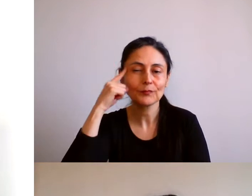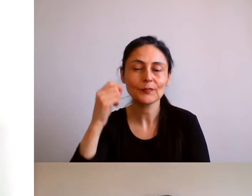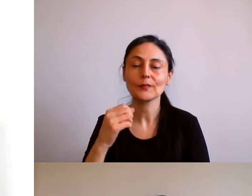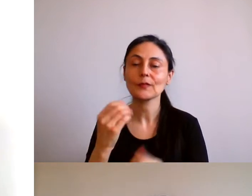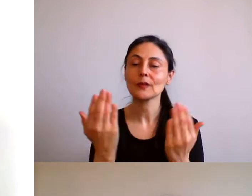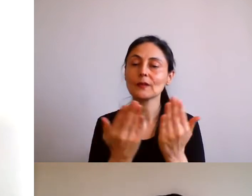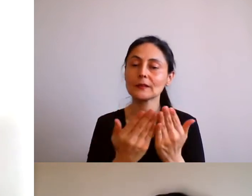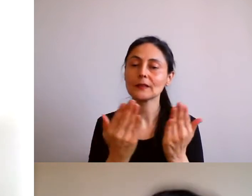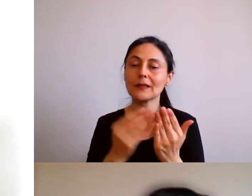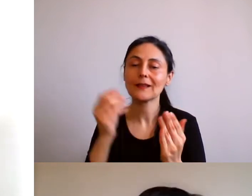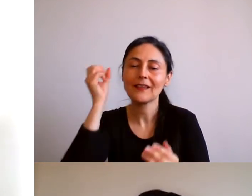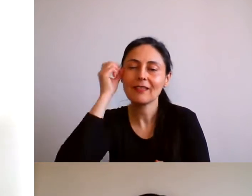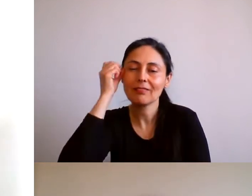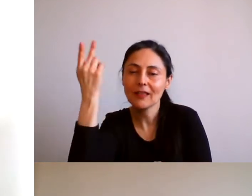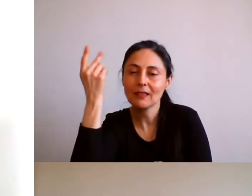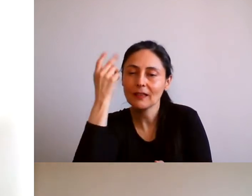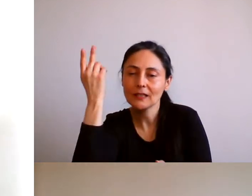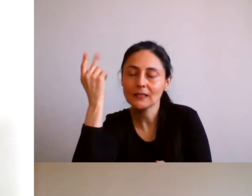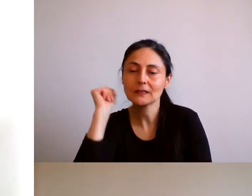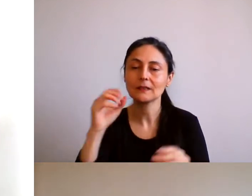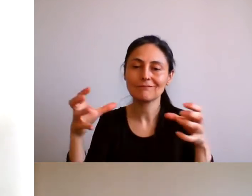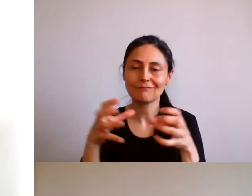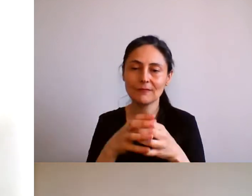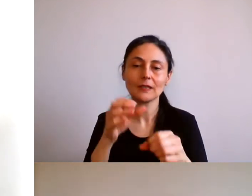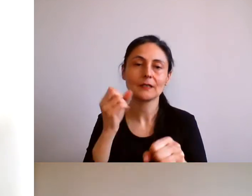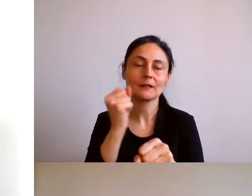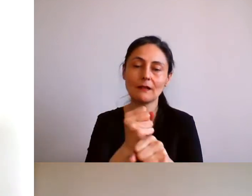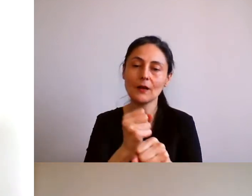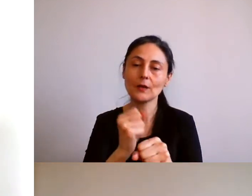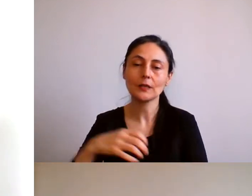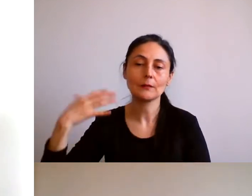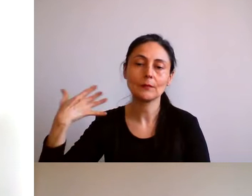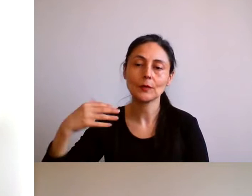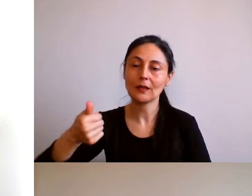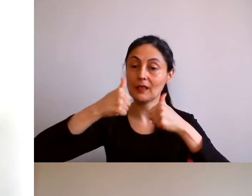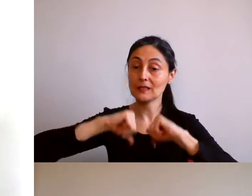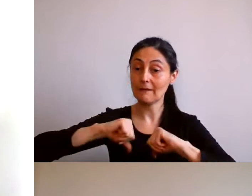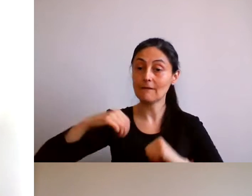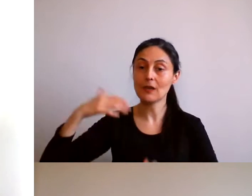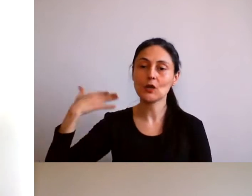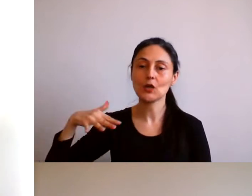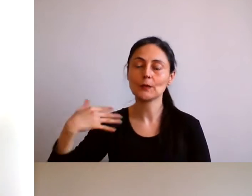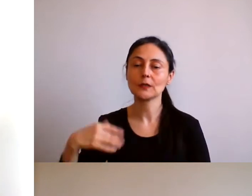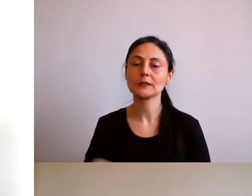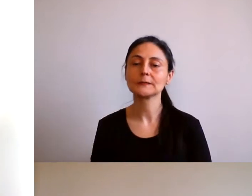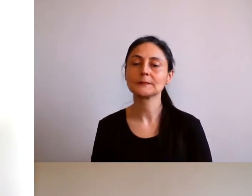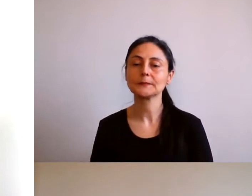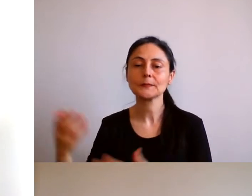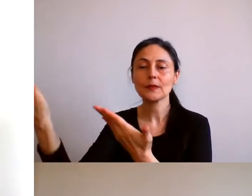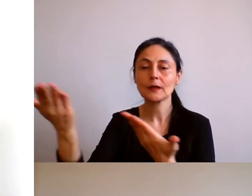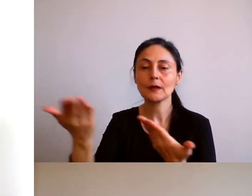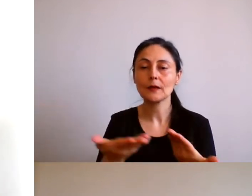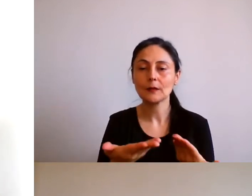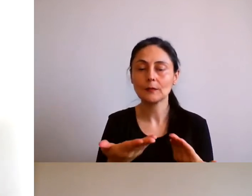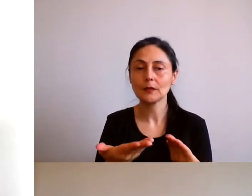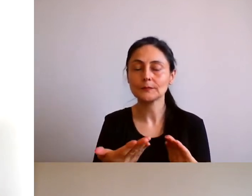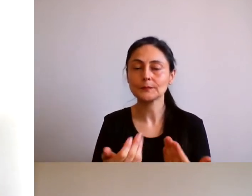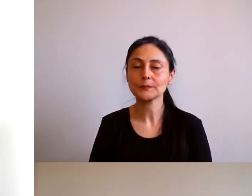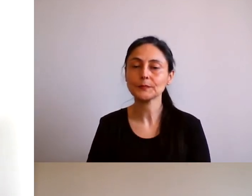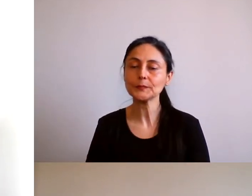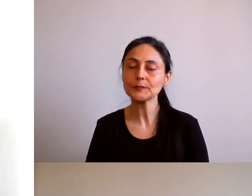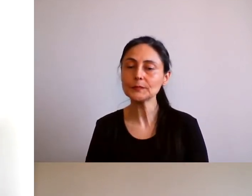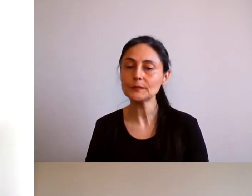en equipo. Yo creo que ese es uno de nuestros desafíos más importantes. Así que les invito a, pueden levantar su